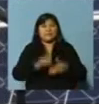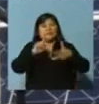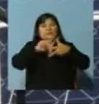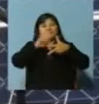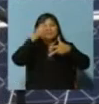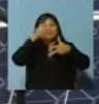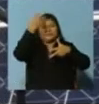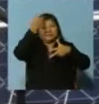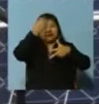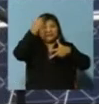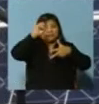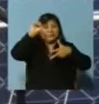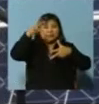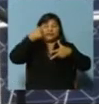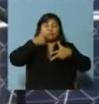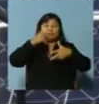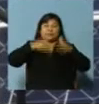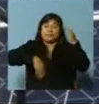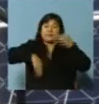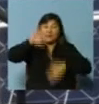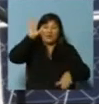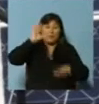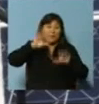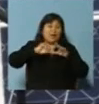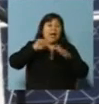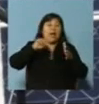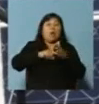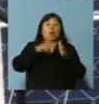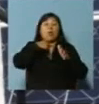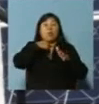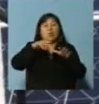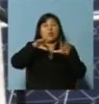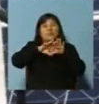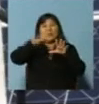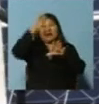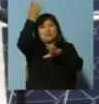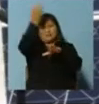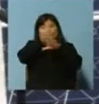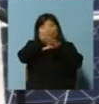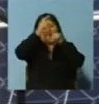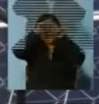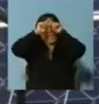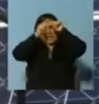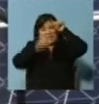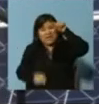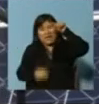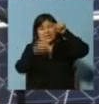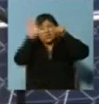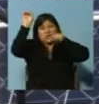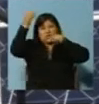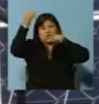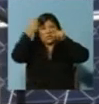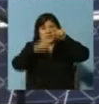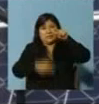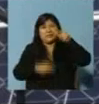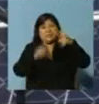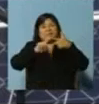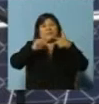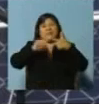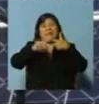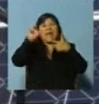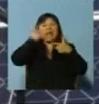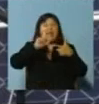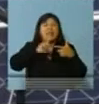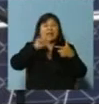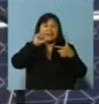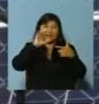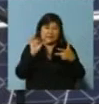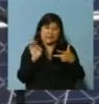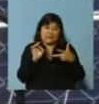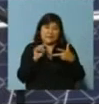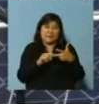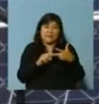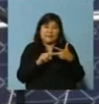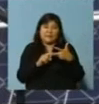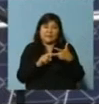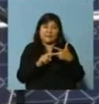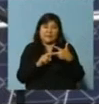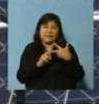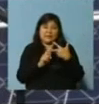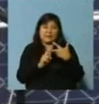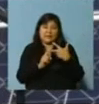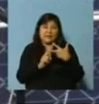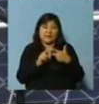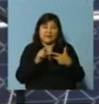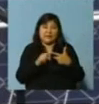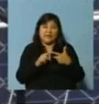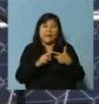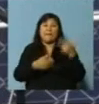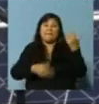uno de los puntos de mayor radiación en todo el planeta, y el litio, que también forma parte de este famoso triángulo del litio, que es